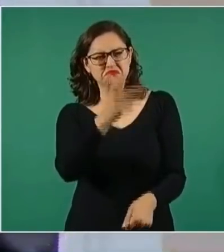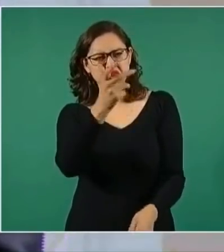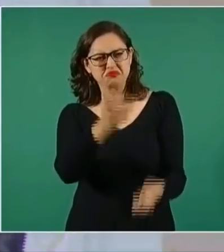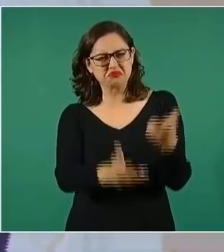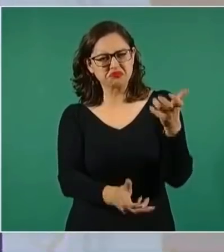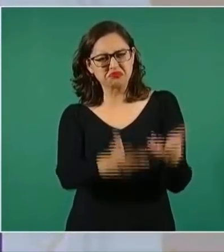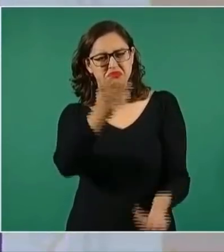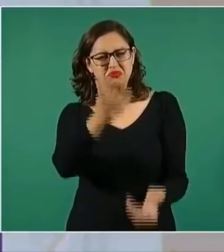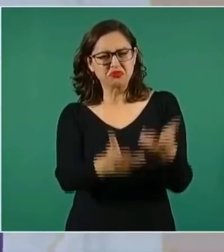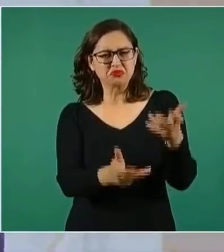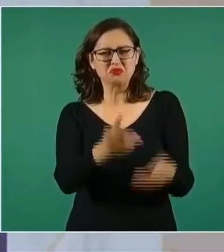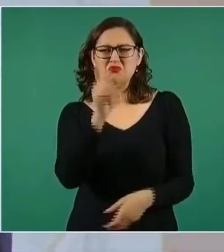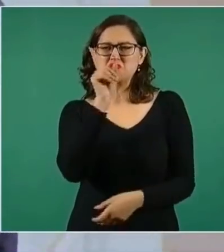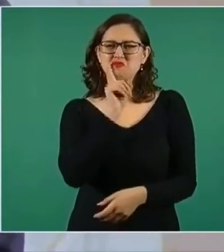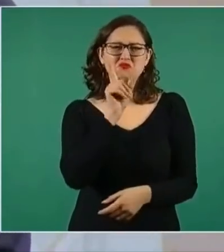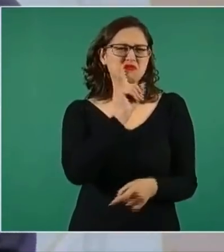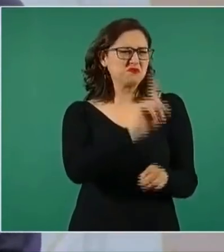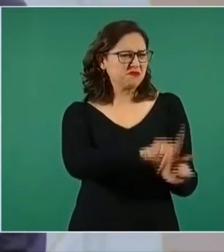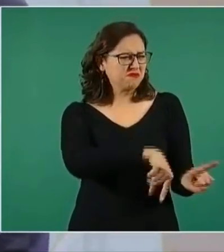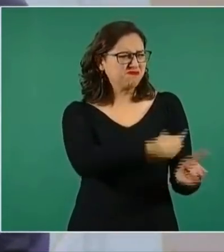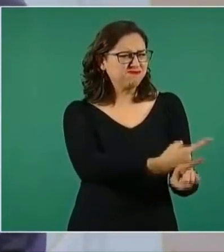tantas mujeres violadas,